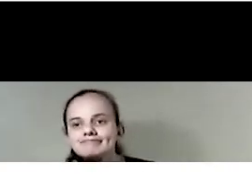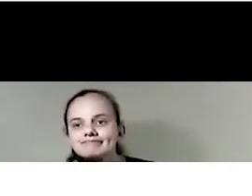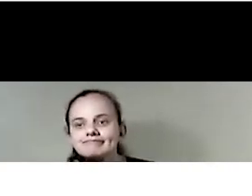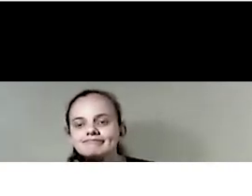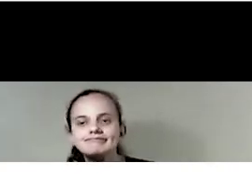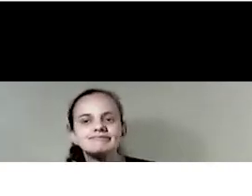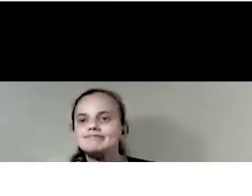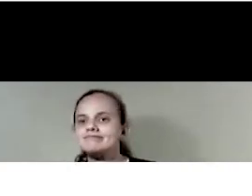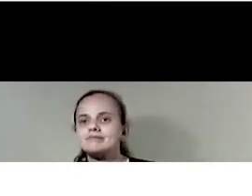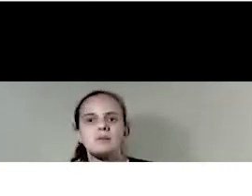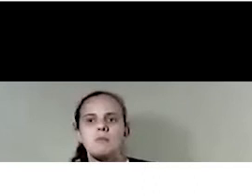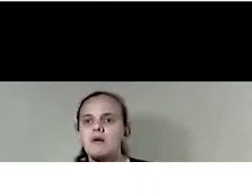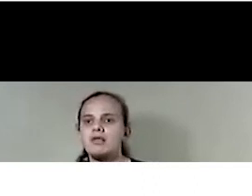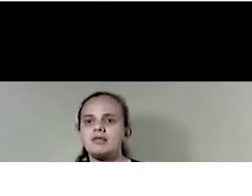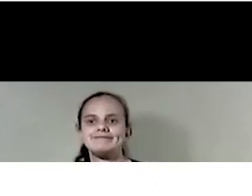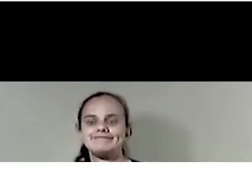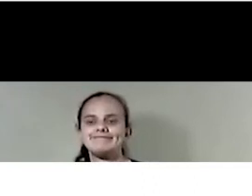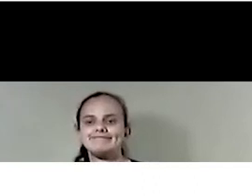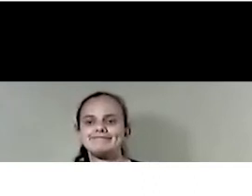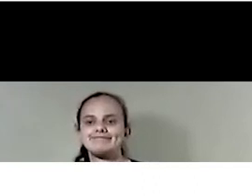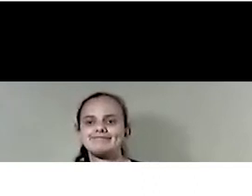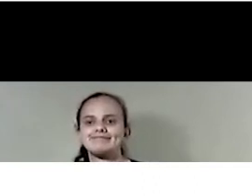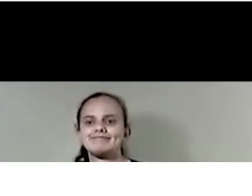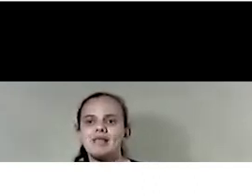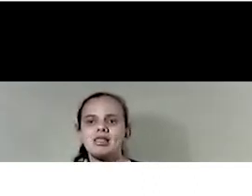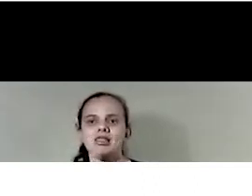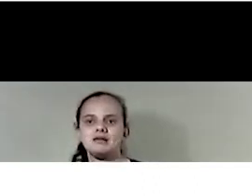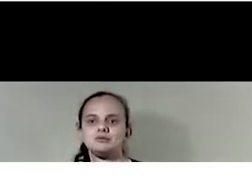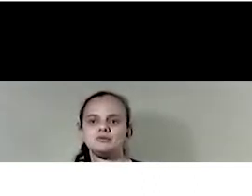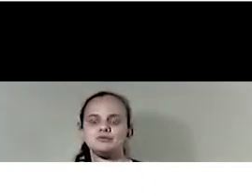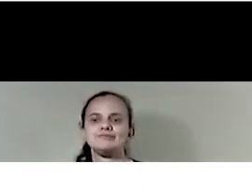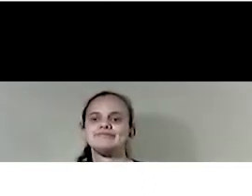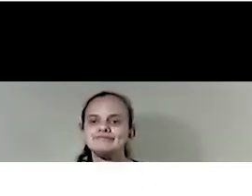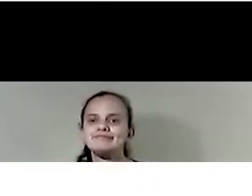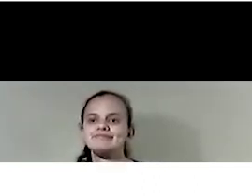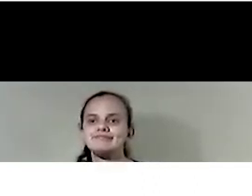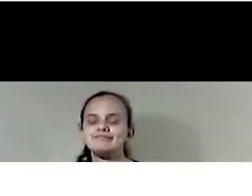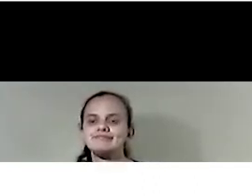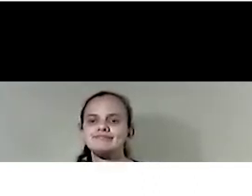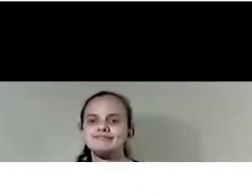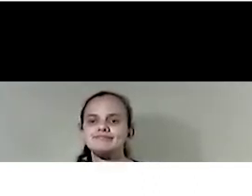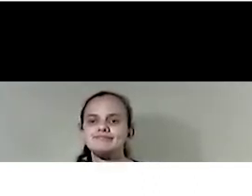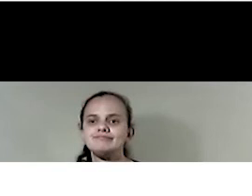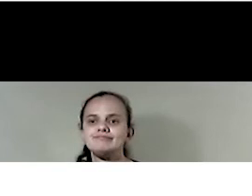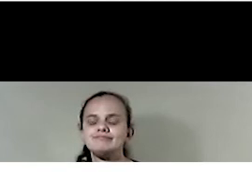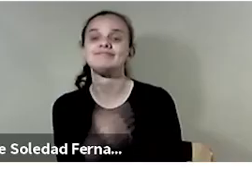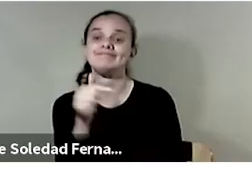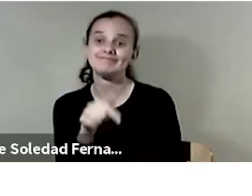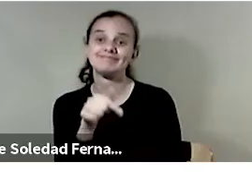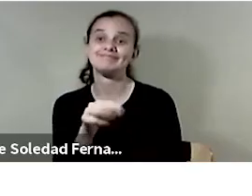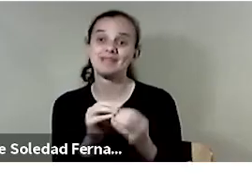con discapacidad o en situación de discapacidad entra a la página, no la puede usar porque hay un error de accesibilidad, hace una